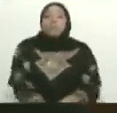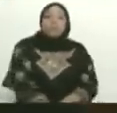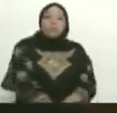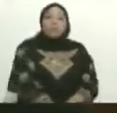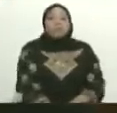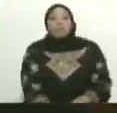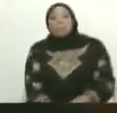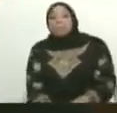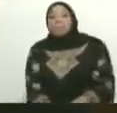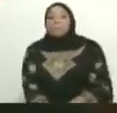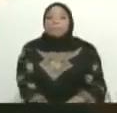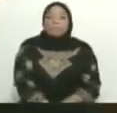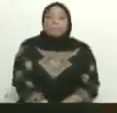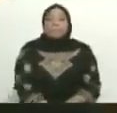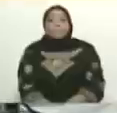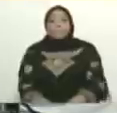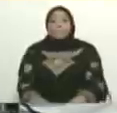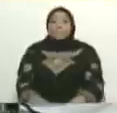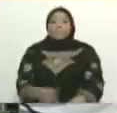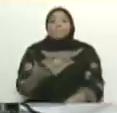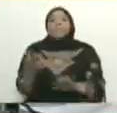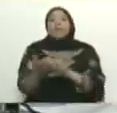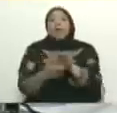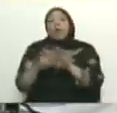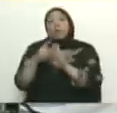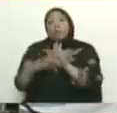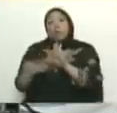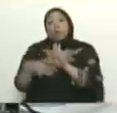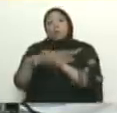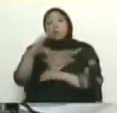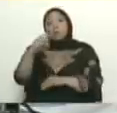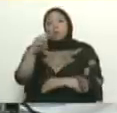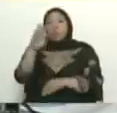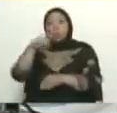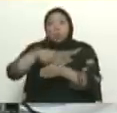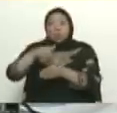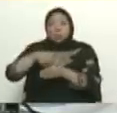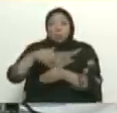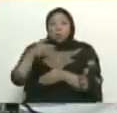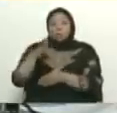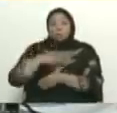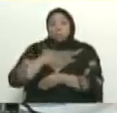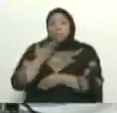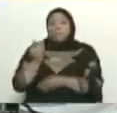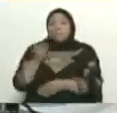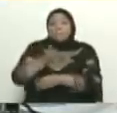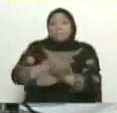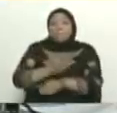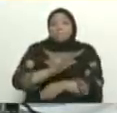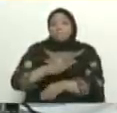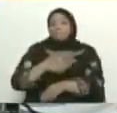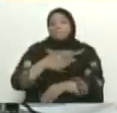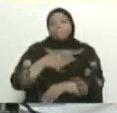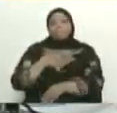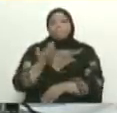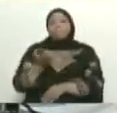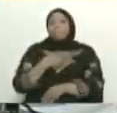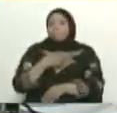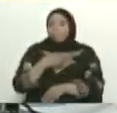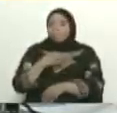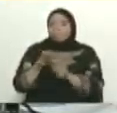a la posibilidad de acudir al centro de votación. Y de las cosas que se